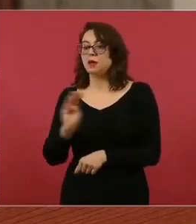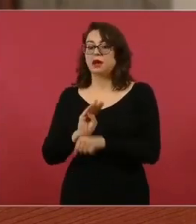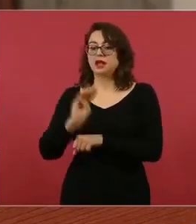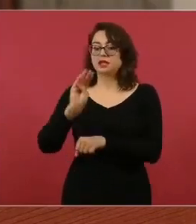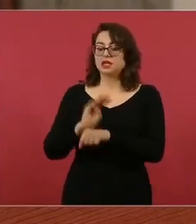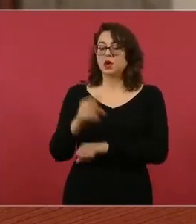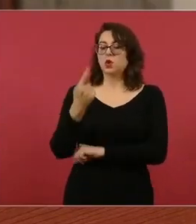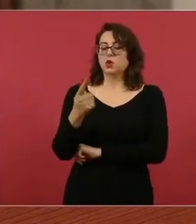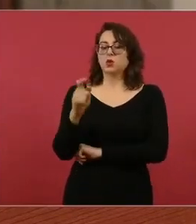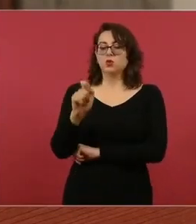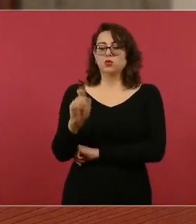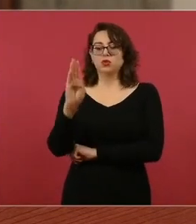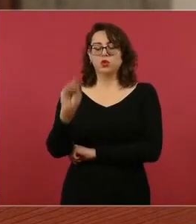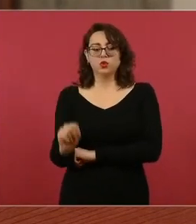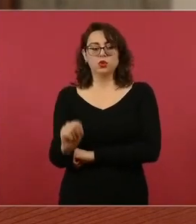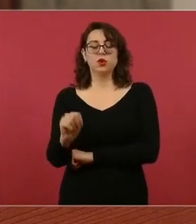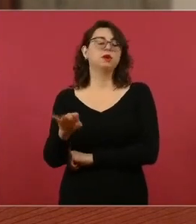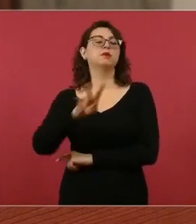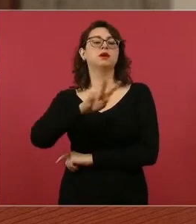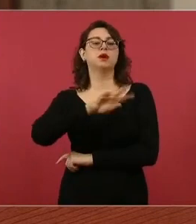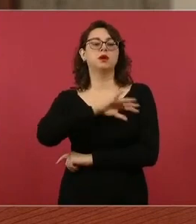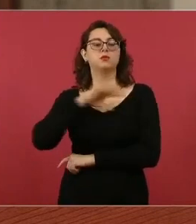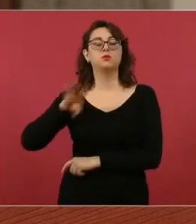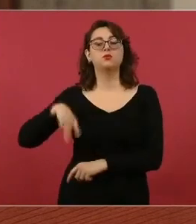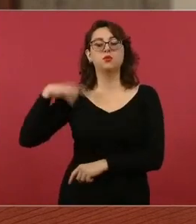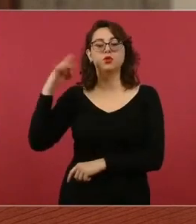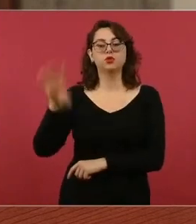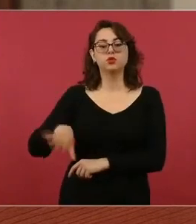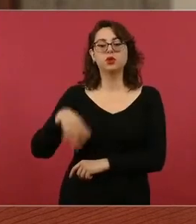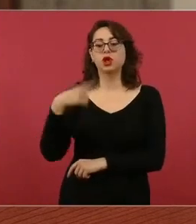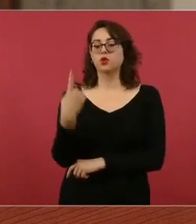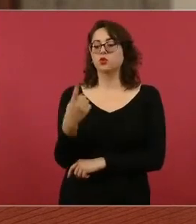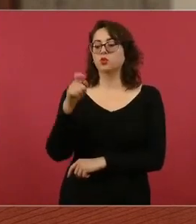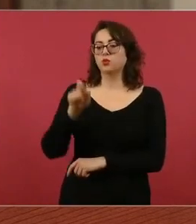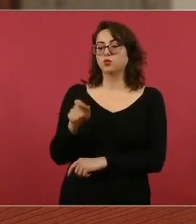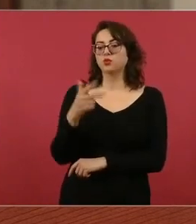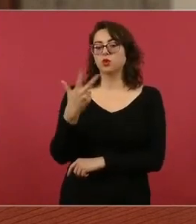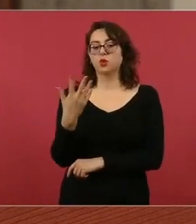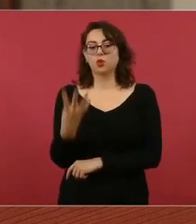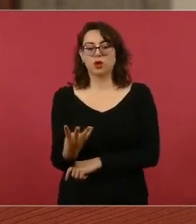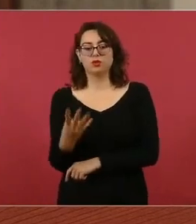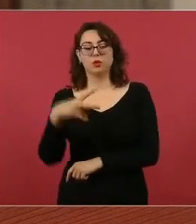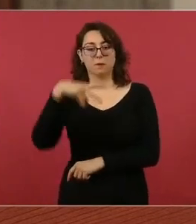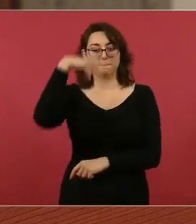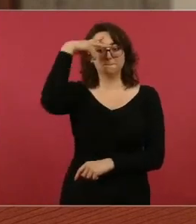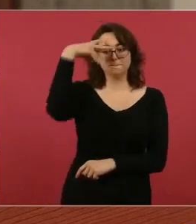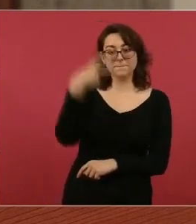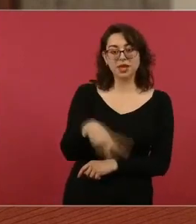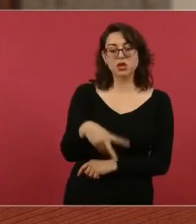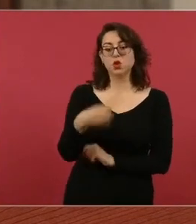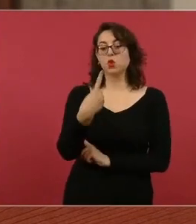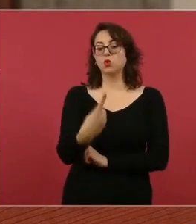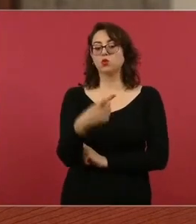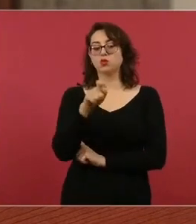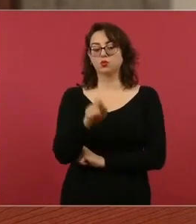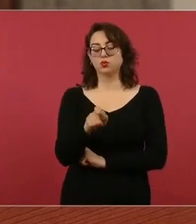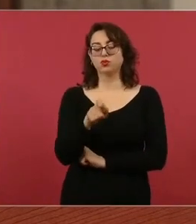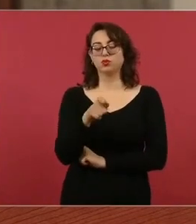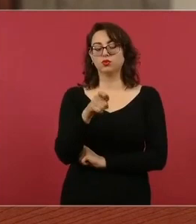Portugal 1.6, Colombia 1.4, nosotros 1%,